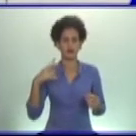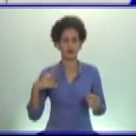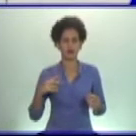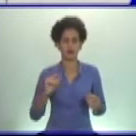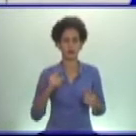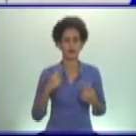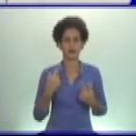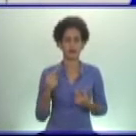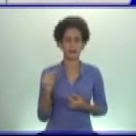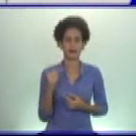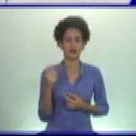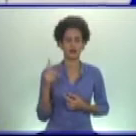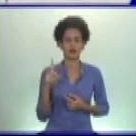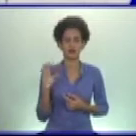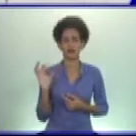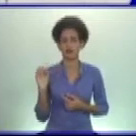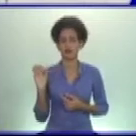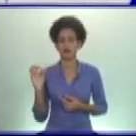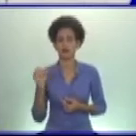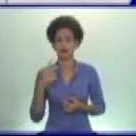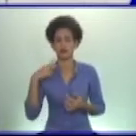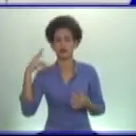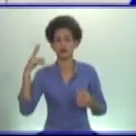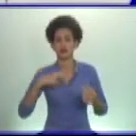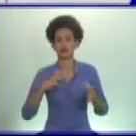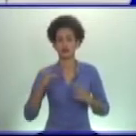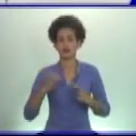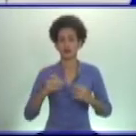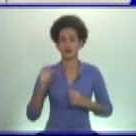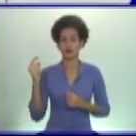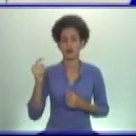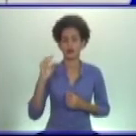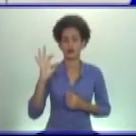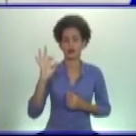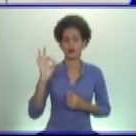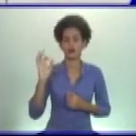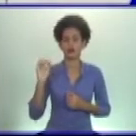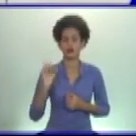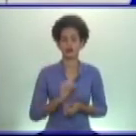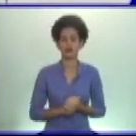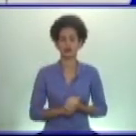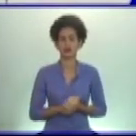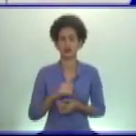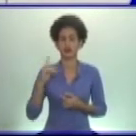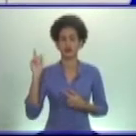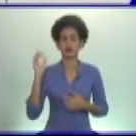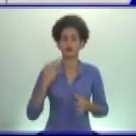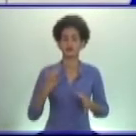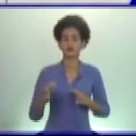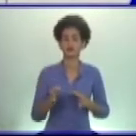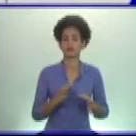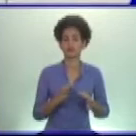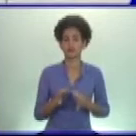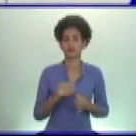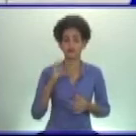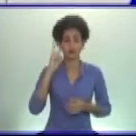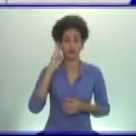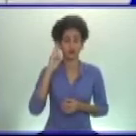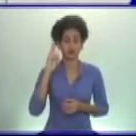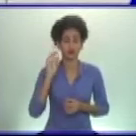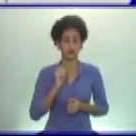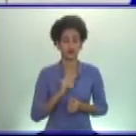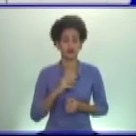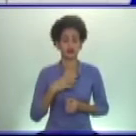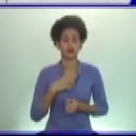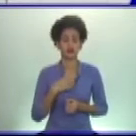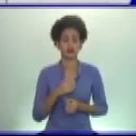100 y evaluando la función para menos 80. Esta función, observen, recuerde que tiene una asíntota vertical,